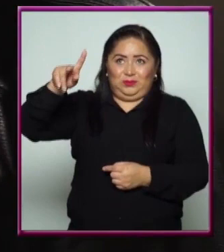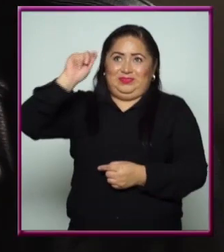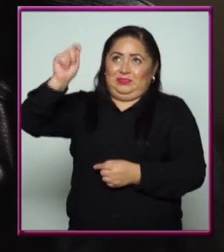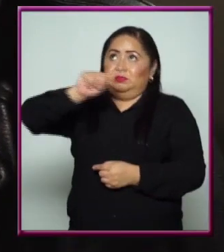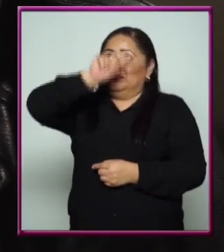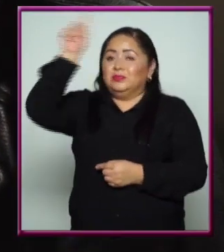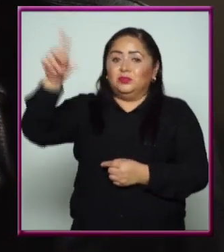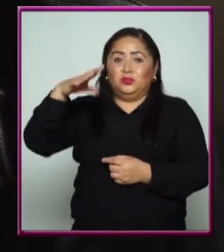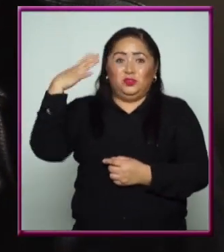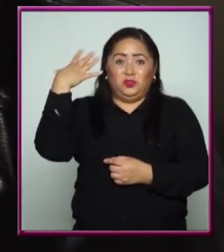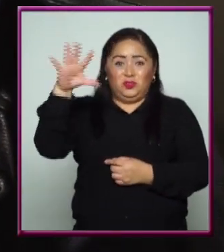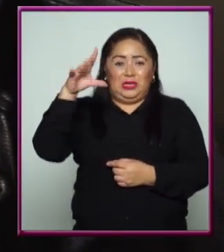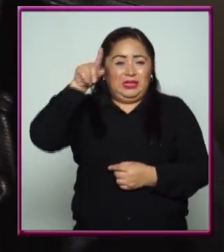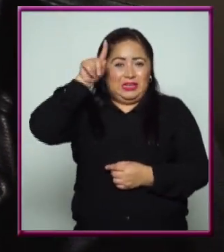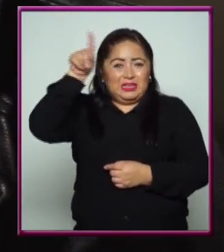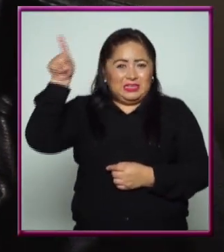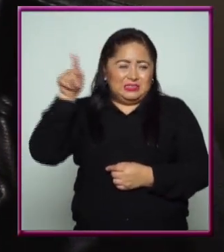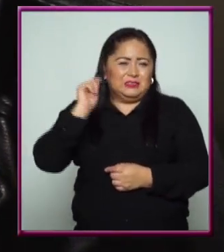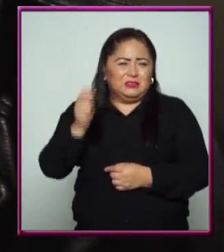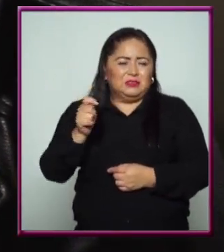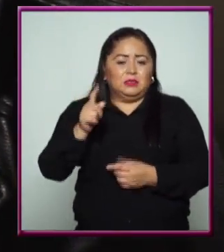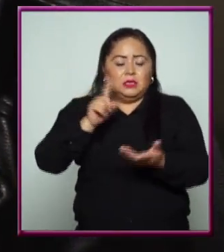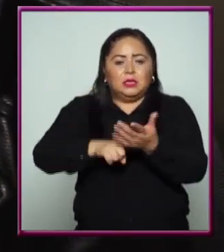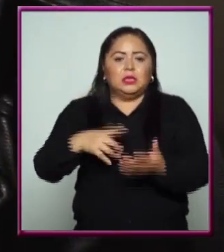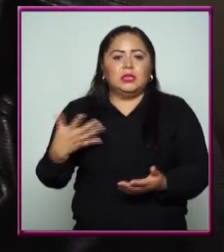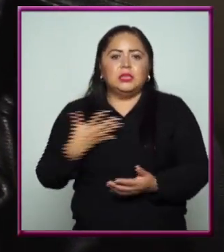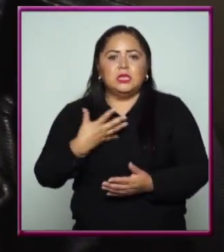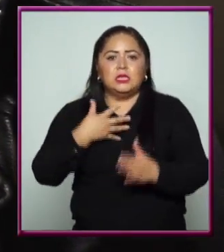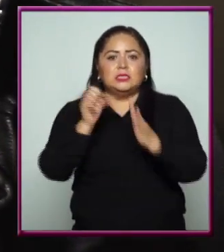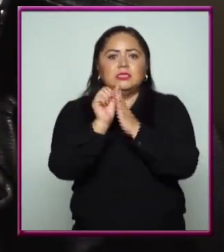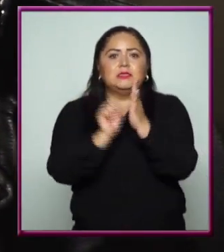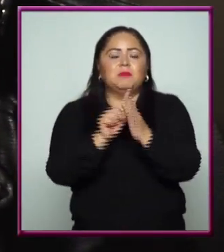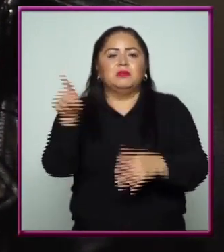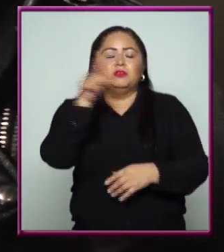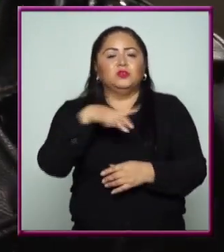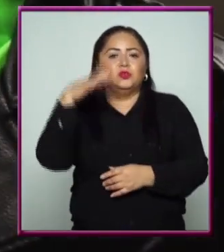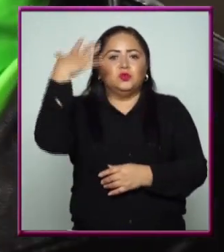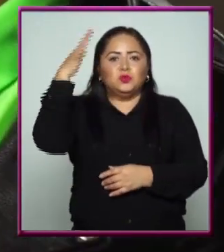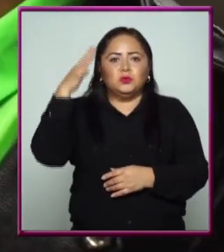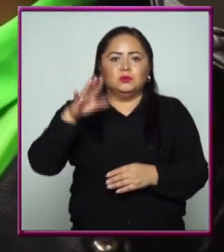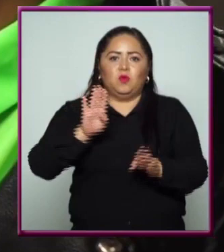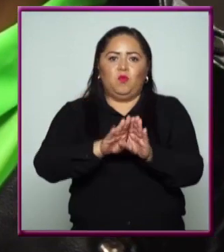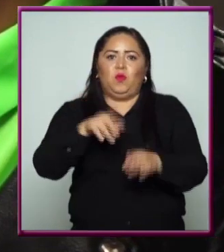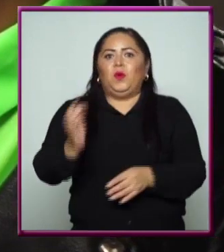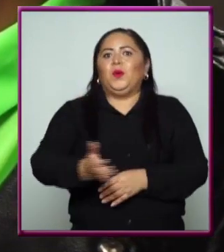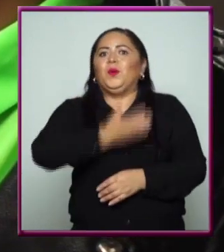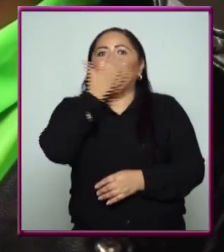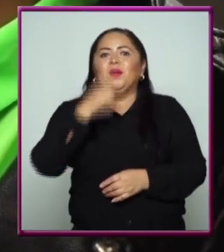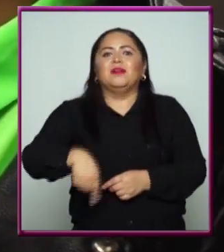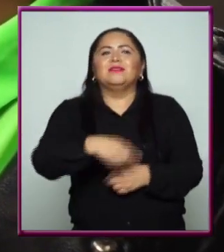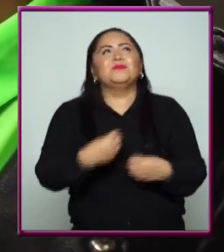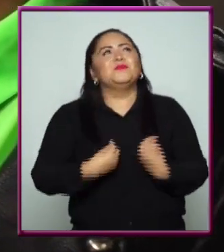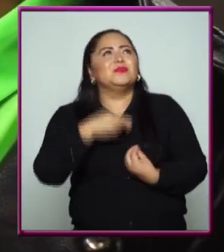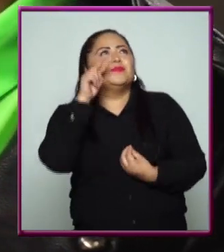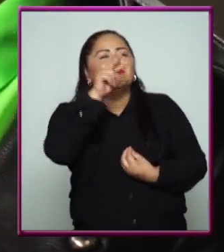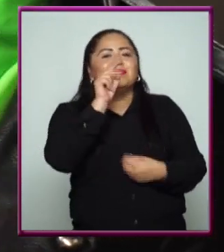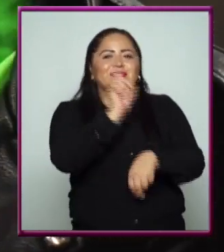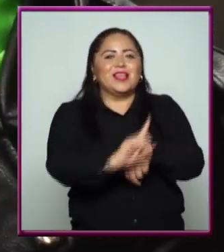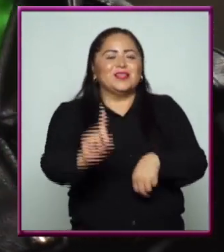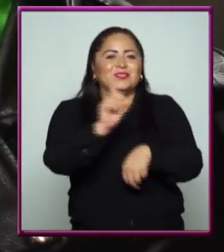Sol, aquel en el que tenemos el sistema solar, nuestra casa donde habitamos